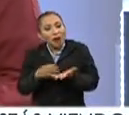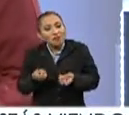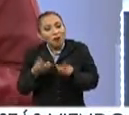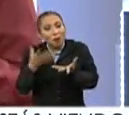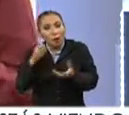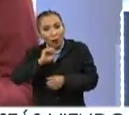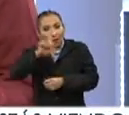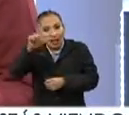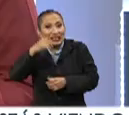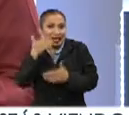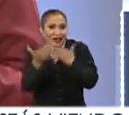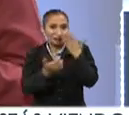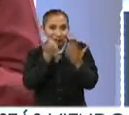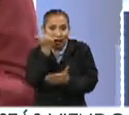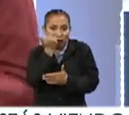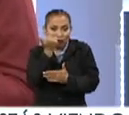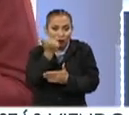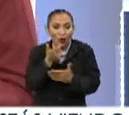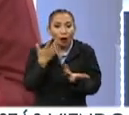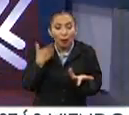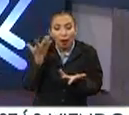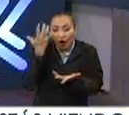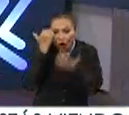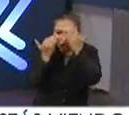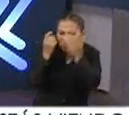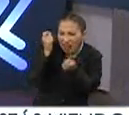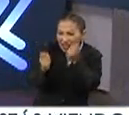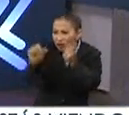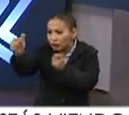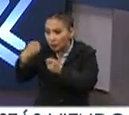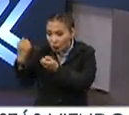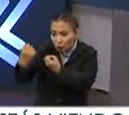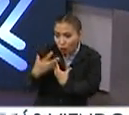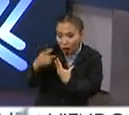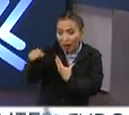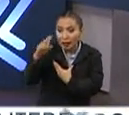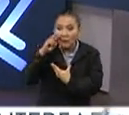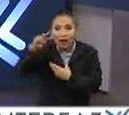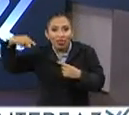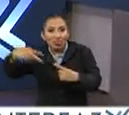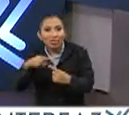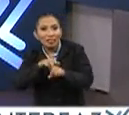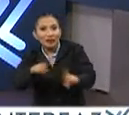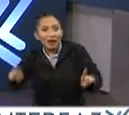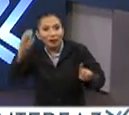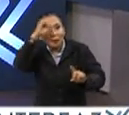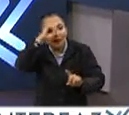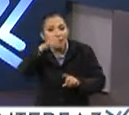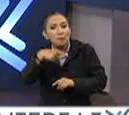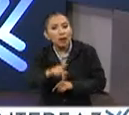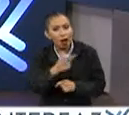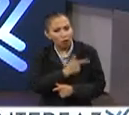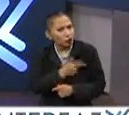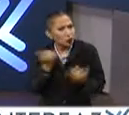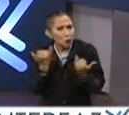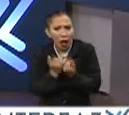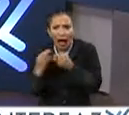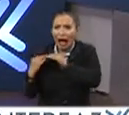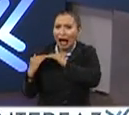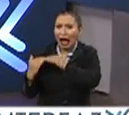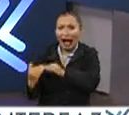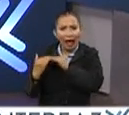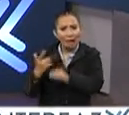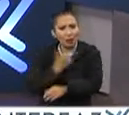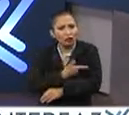como profesionista y como estudiante, el hecho de adquirir nuevos conocimientos de otra persona que a lo mejor los ve diferentes a ti, pero el gusto es el mismo. O